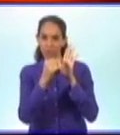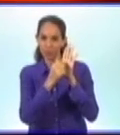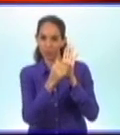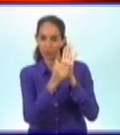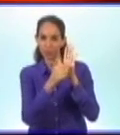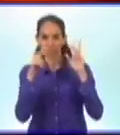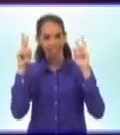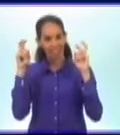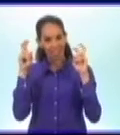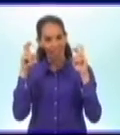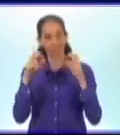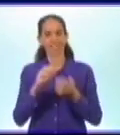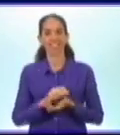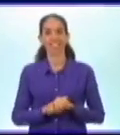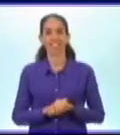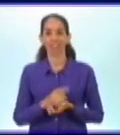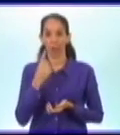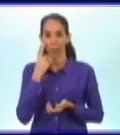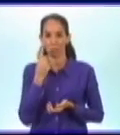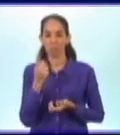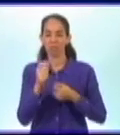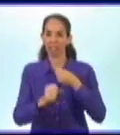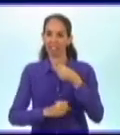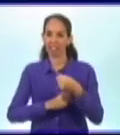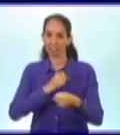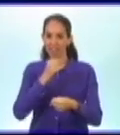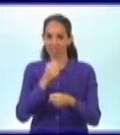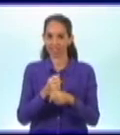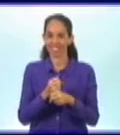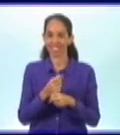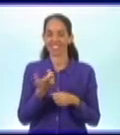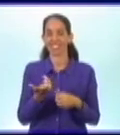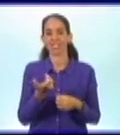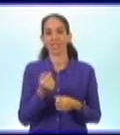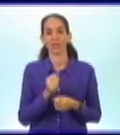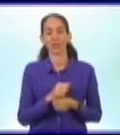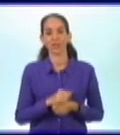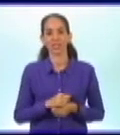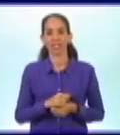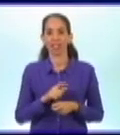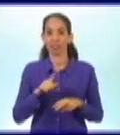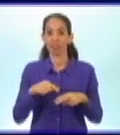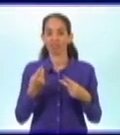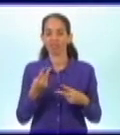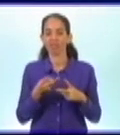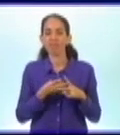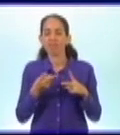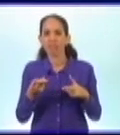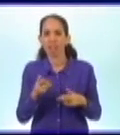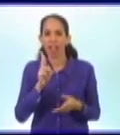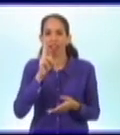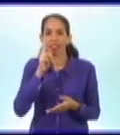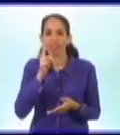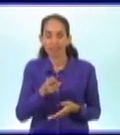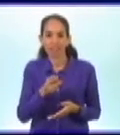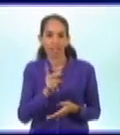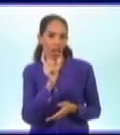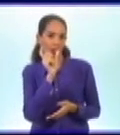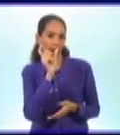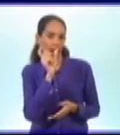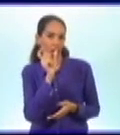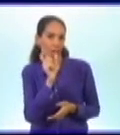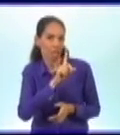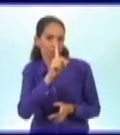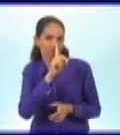complementario. Puedes usar los puntos suspensivos para indicar que se ha dejado suspenso el sentido de una